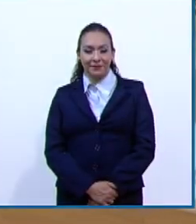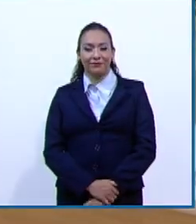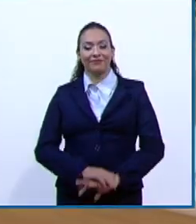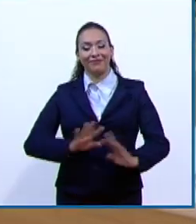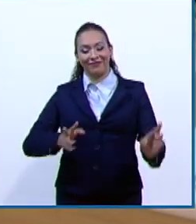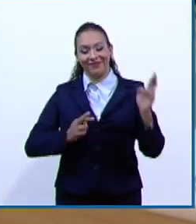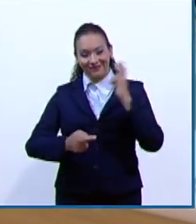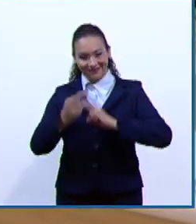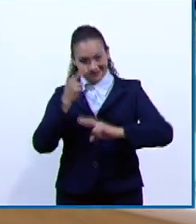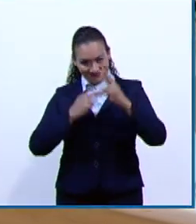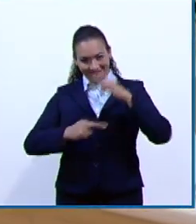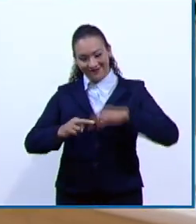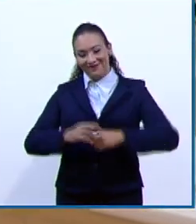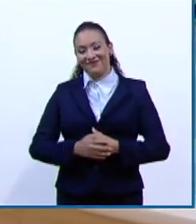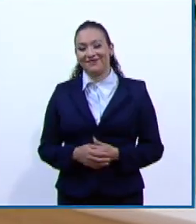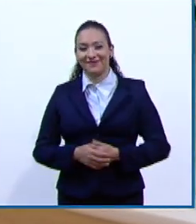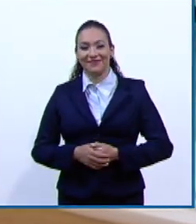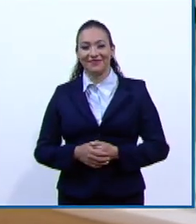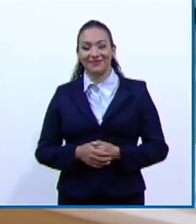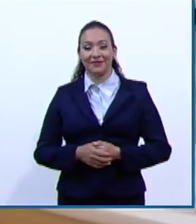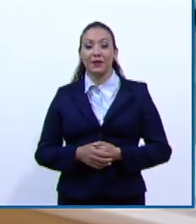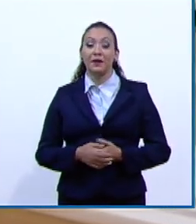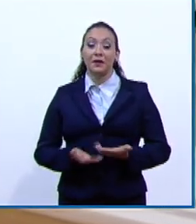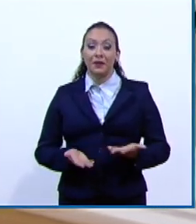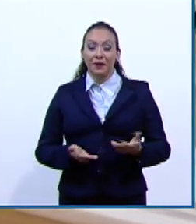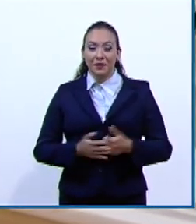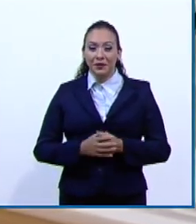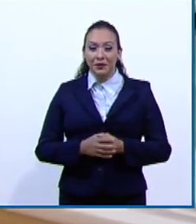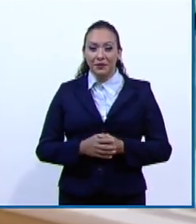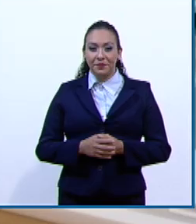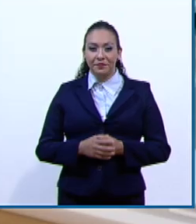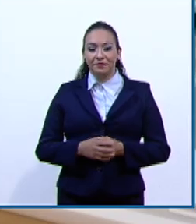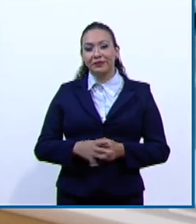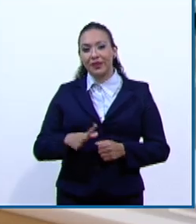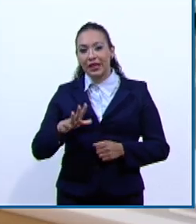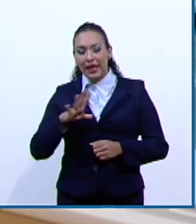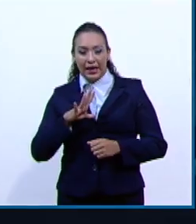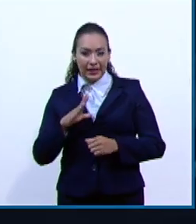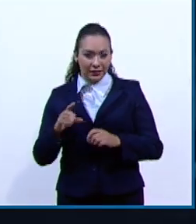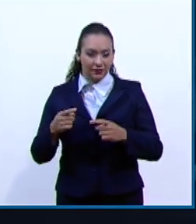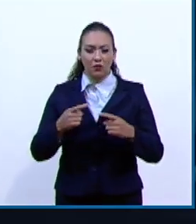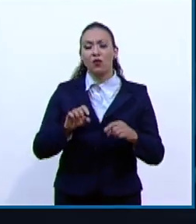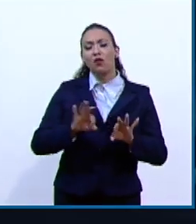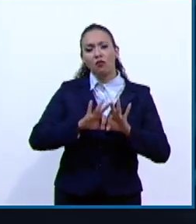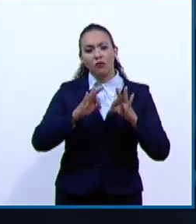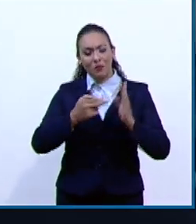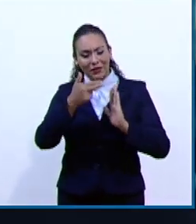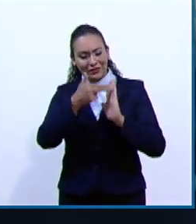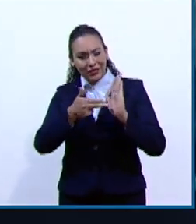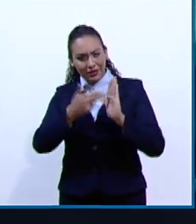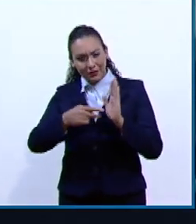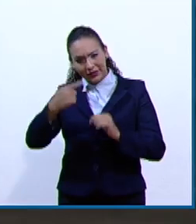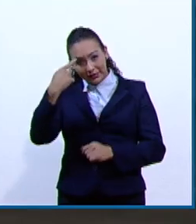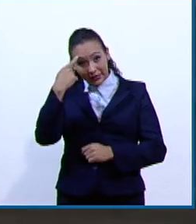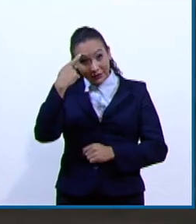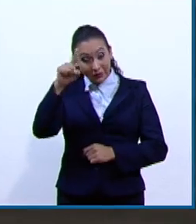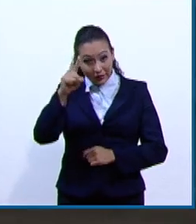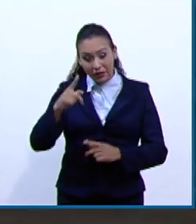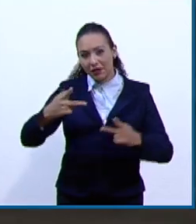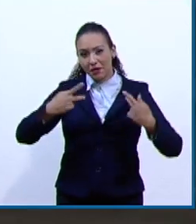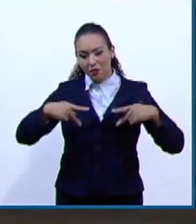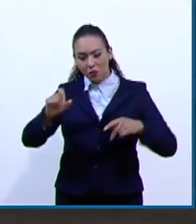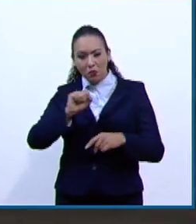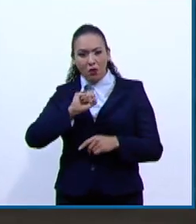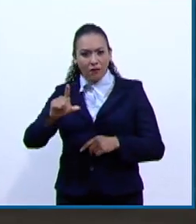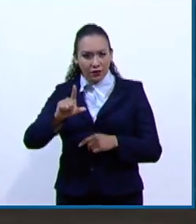Ya estamos de regreso con más información relevante. Los metaperitajes son herramientas novedosas que permiten autentificar la